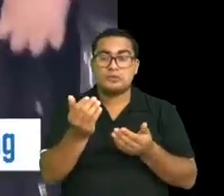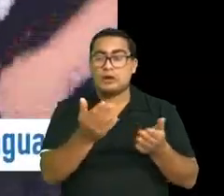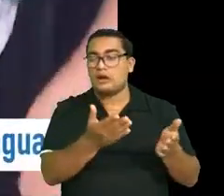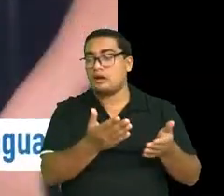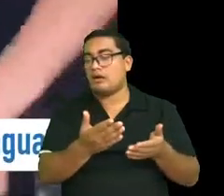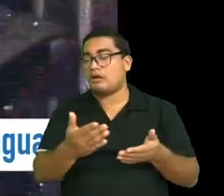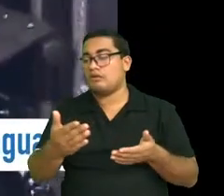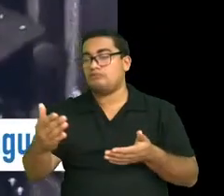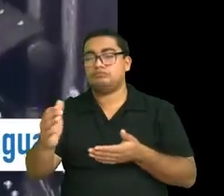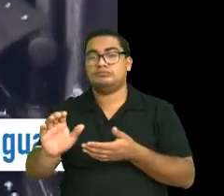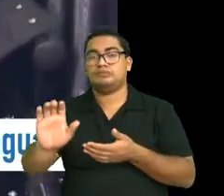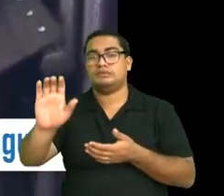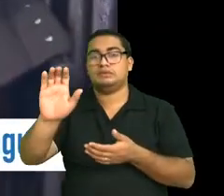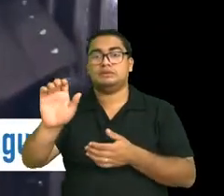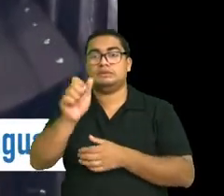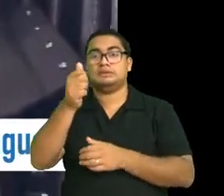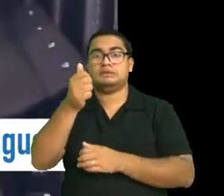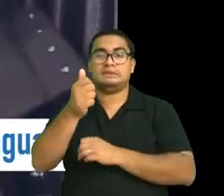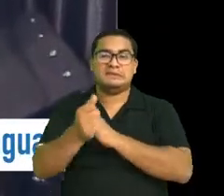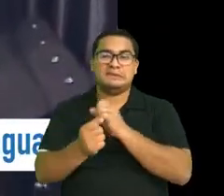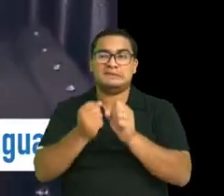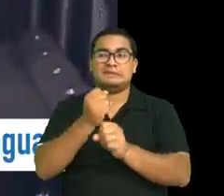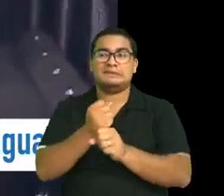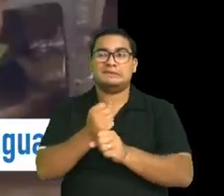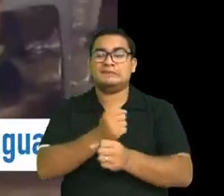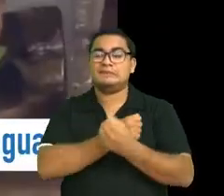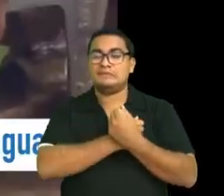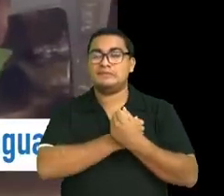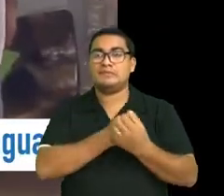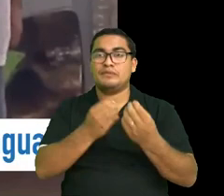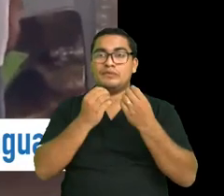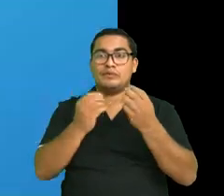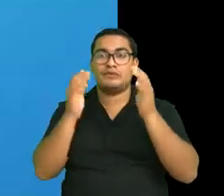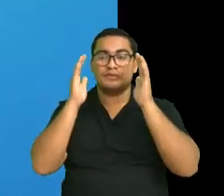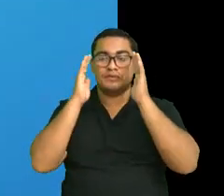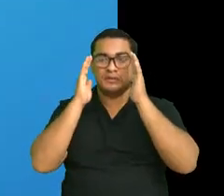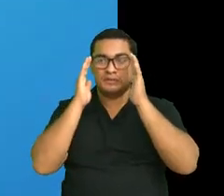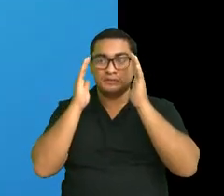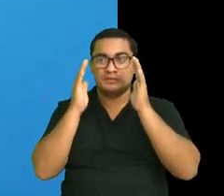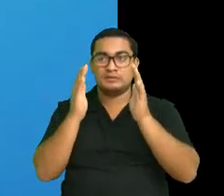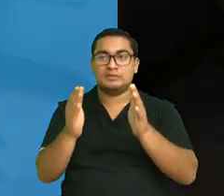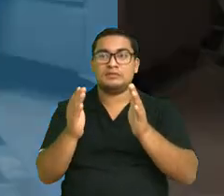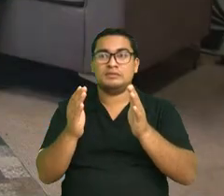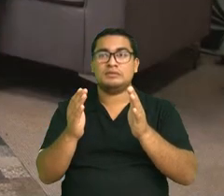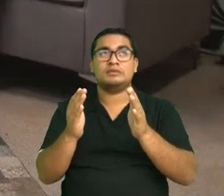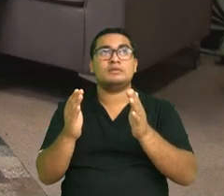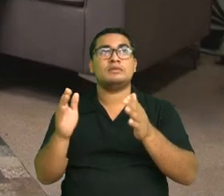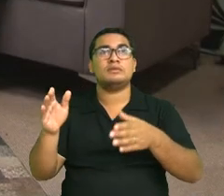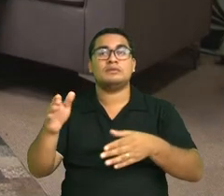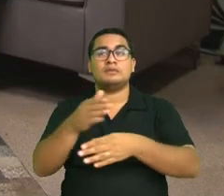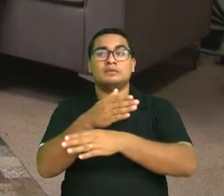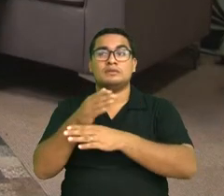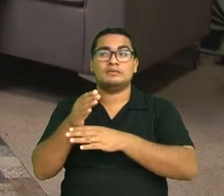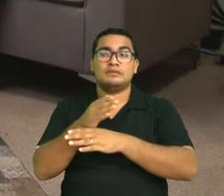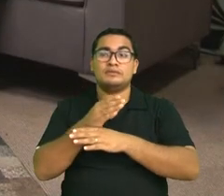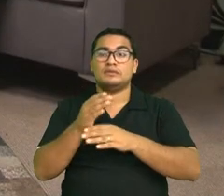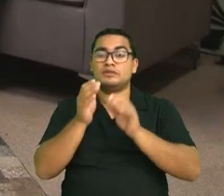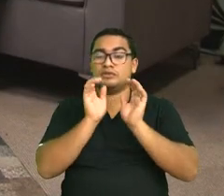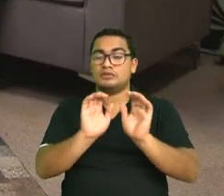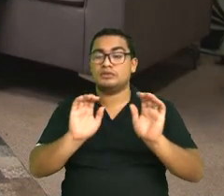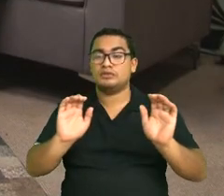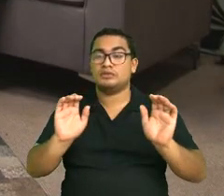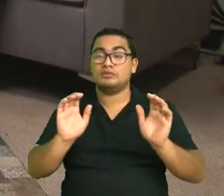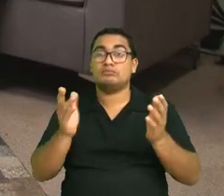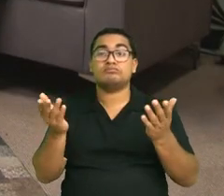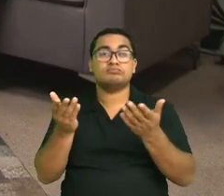los 6 años, a dar la atención, la estimulación, para exactamente, y la estimulación para enseñarle